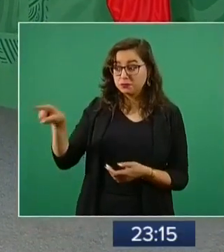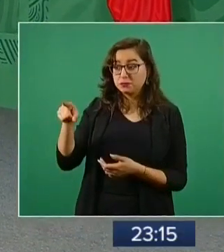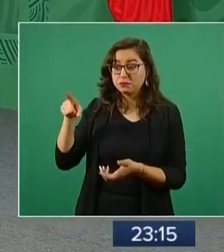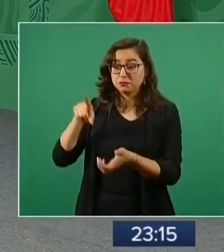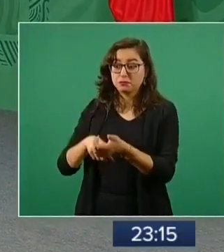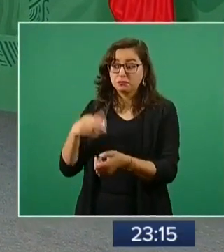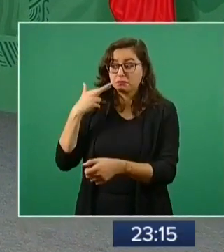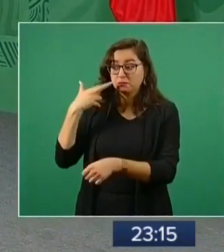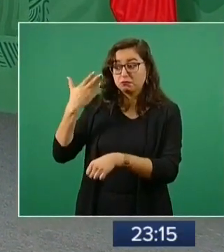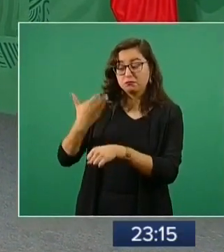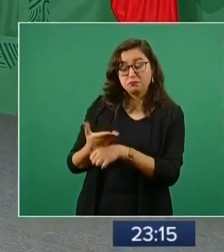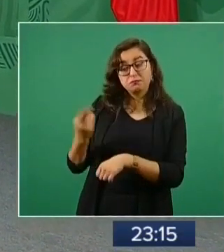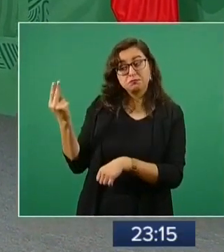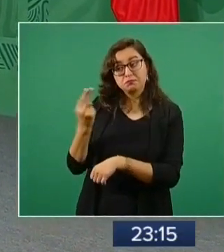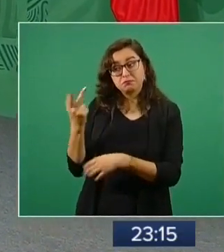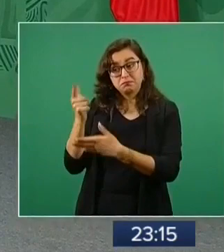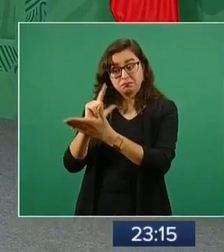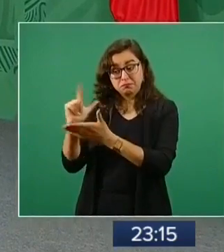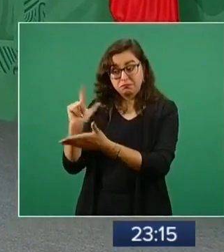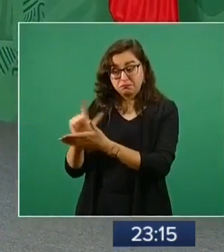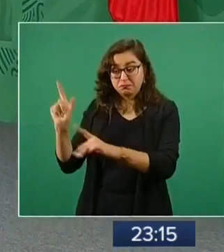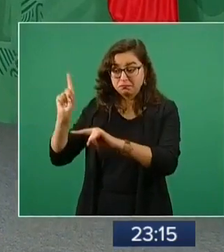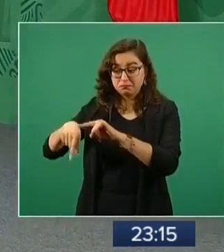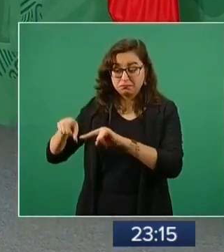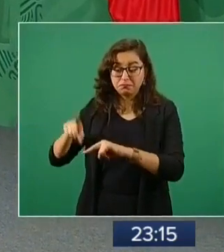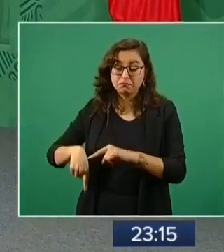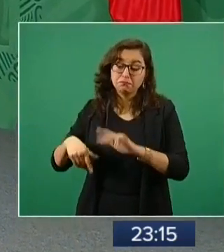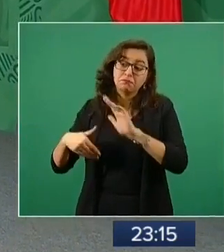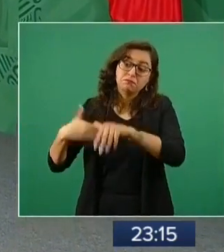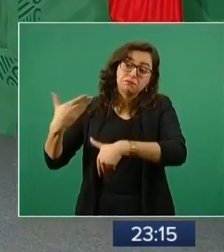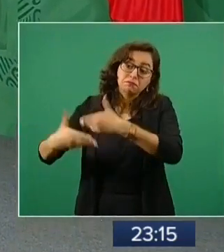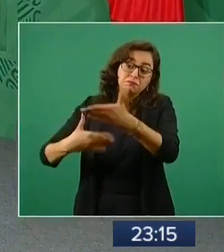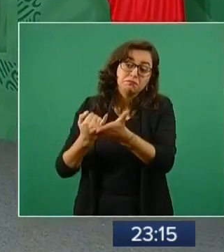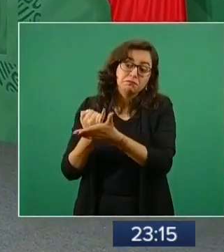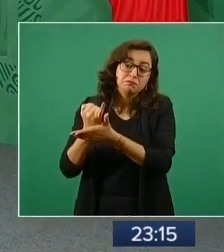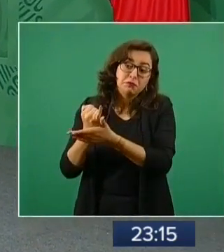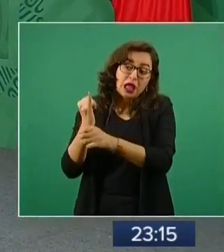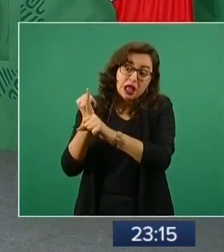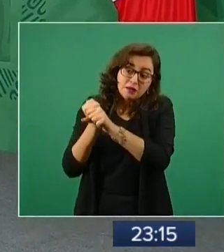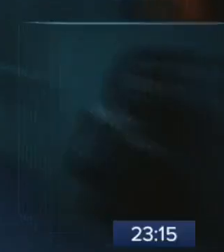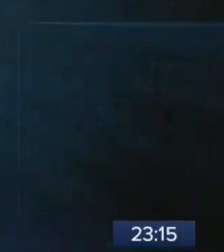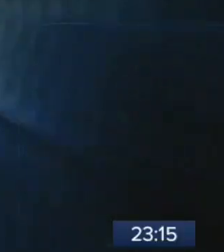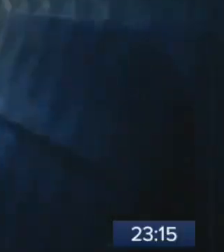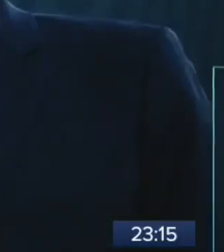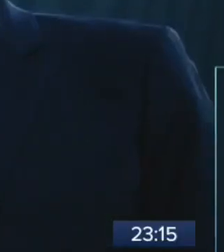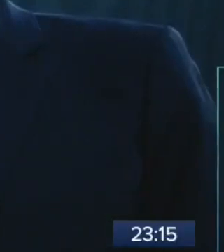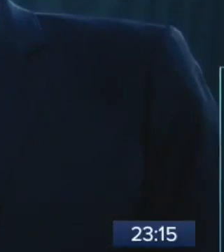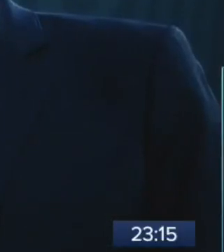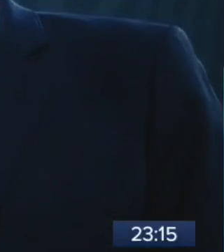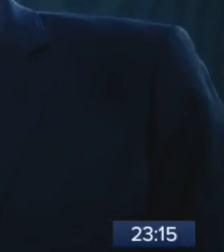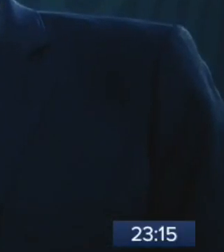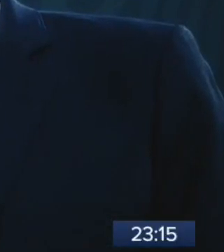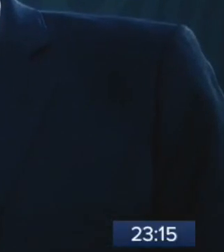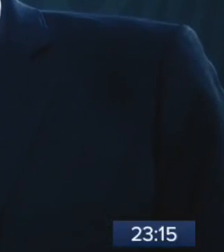institución. Entonces, tiene que haber algo, pero que sea la Cámara de Diputados.